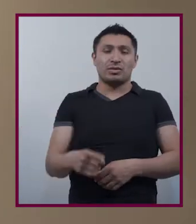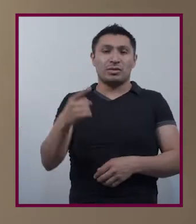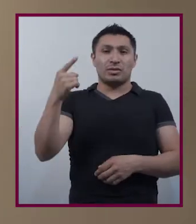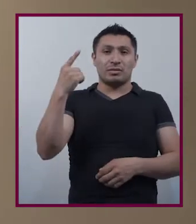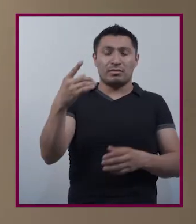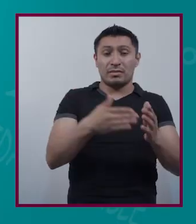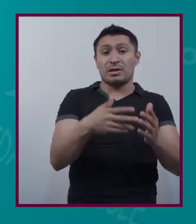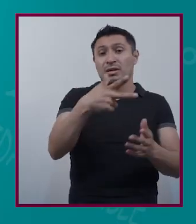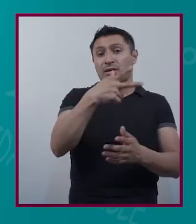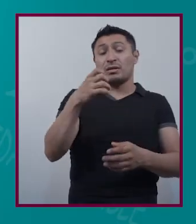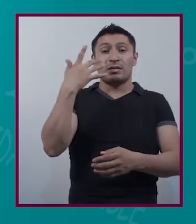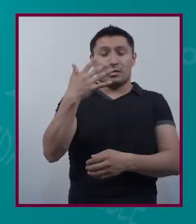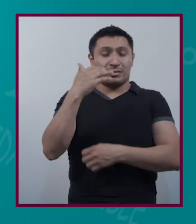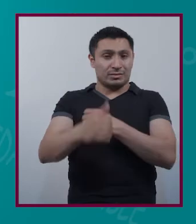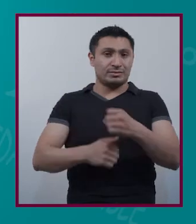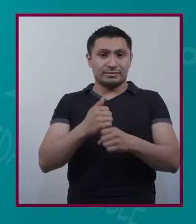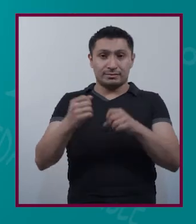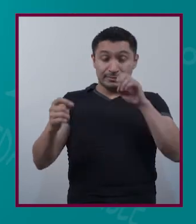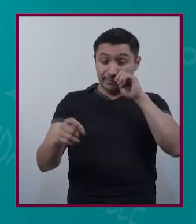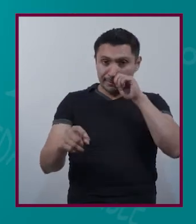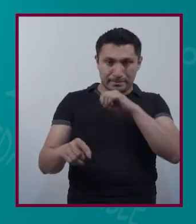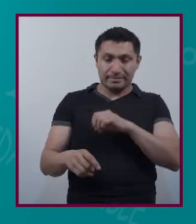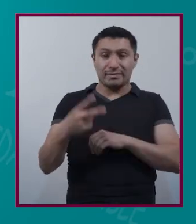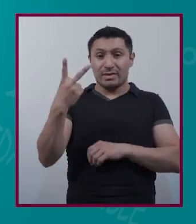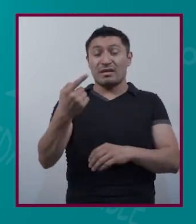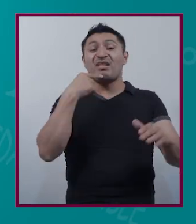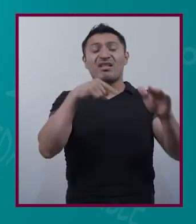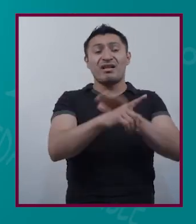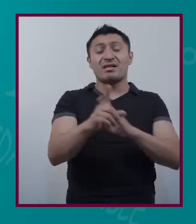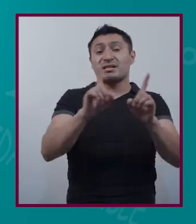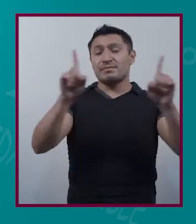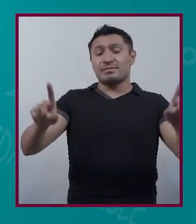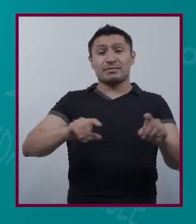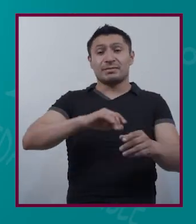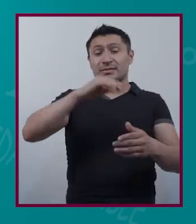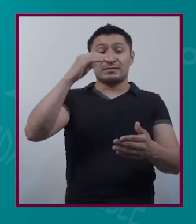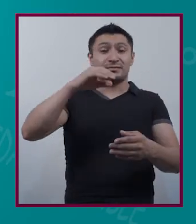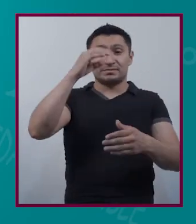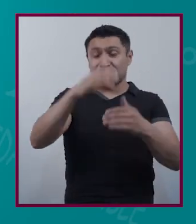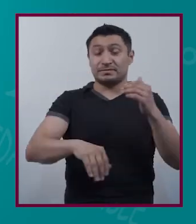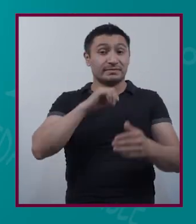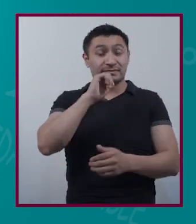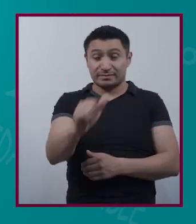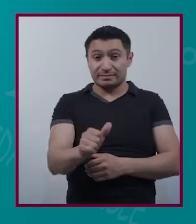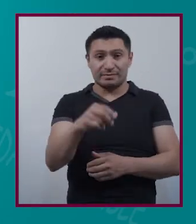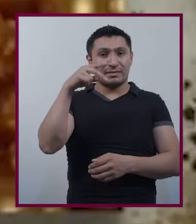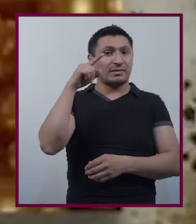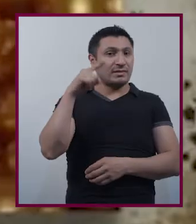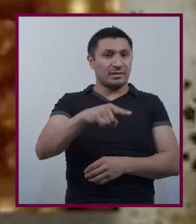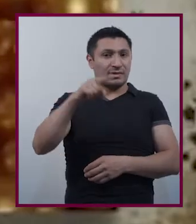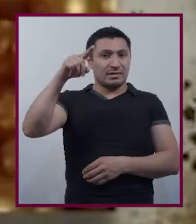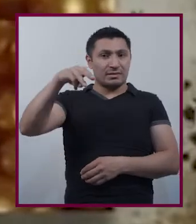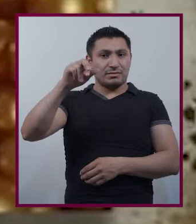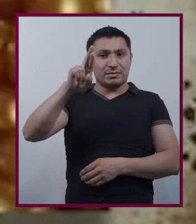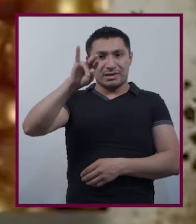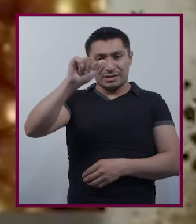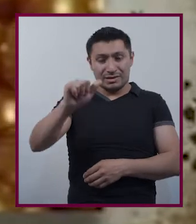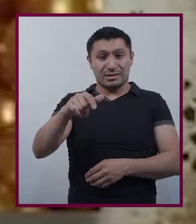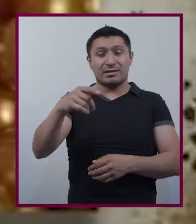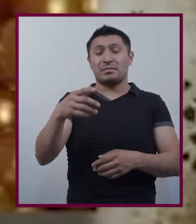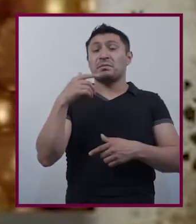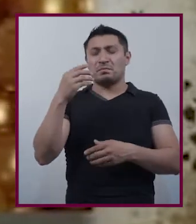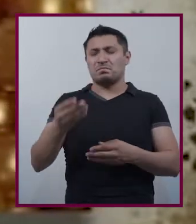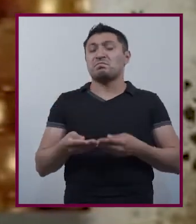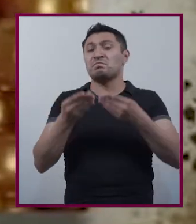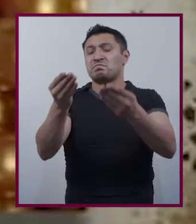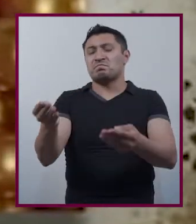1805. Y dado que ninguna de las dos demandas de divorcio se consolidó, ella, María Ignacia, heredó sus bienes.